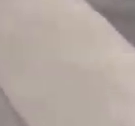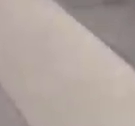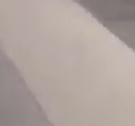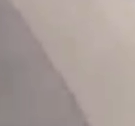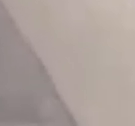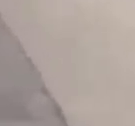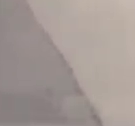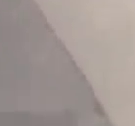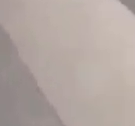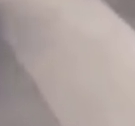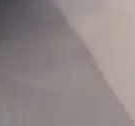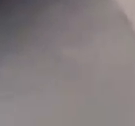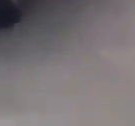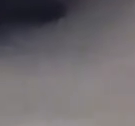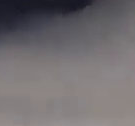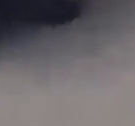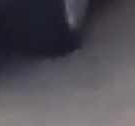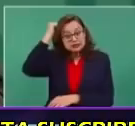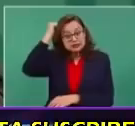¡Presidente!